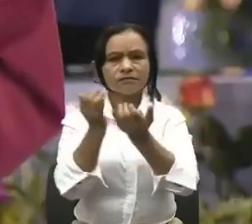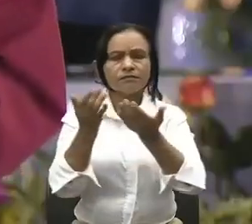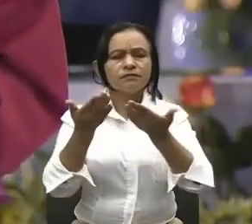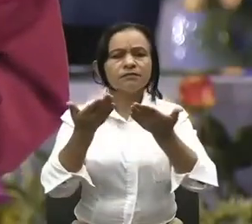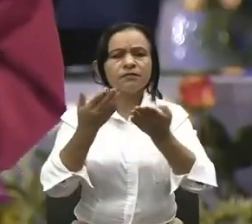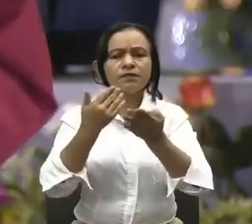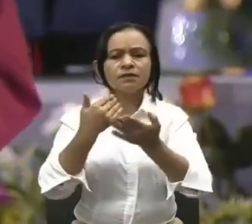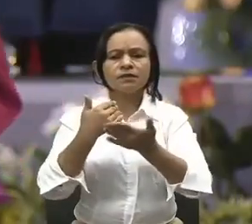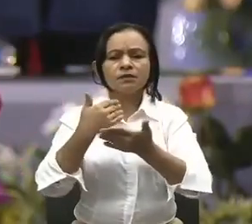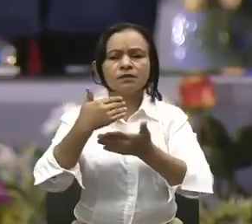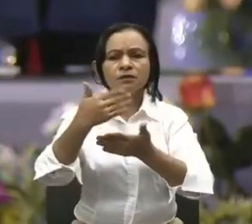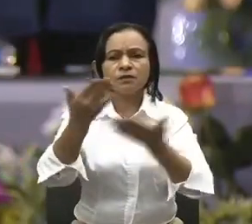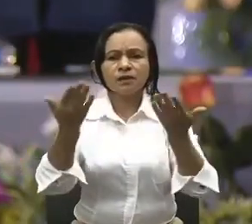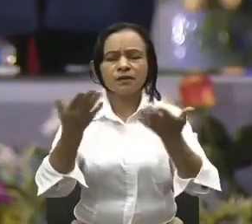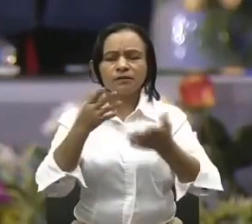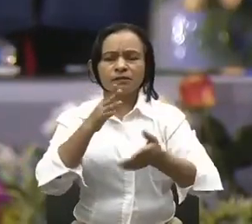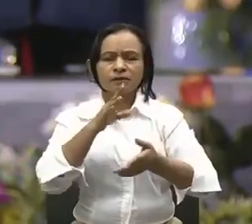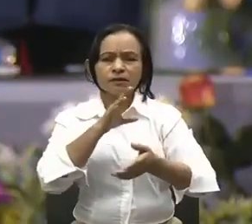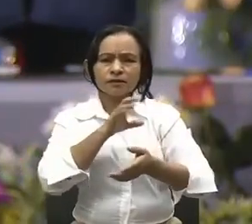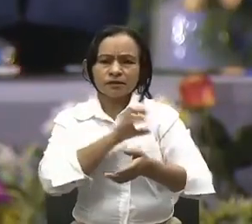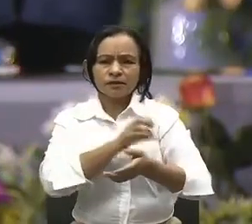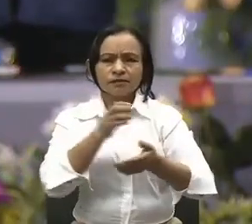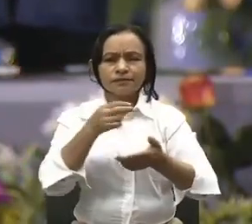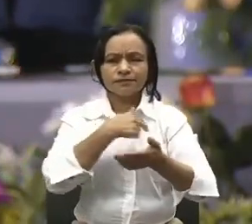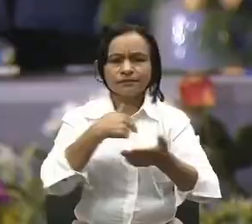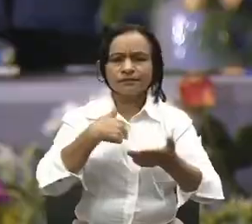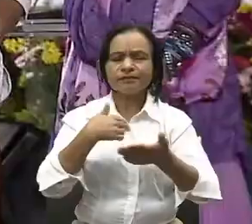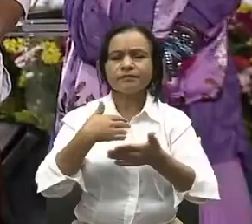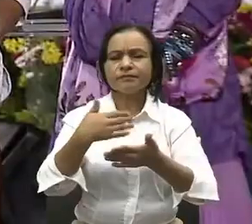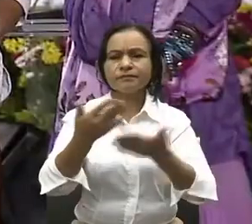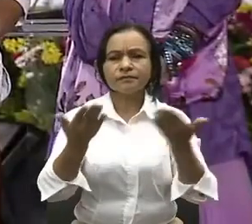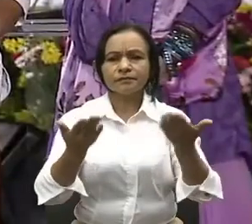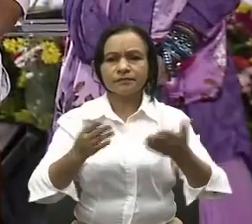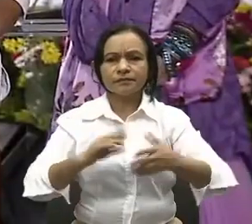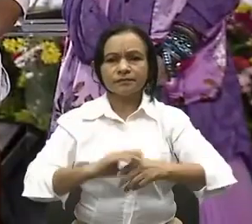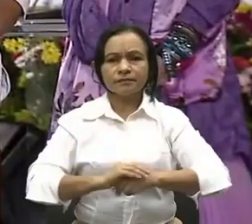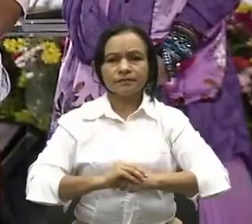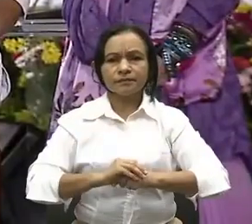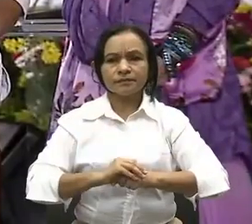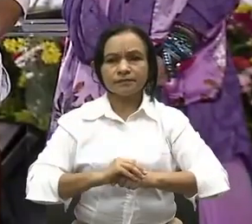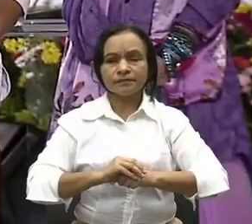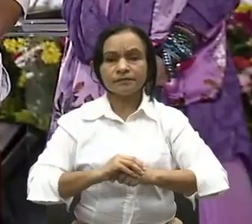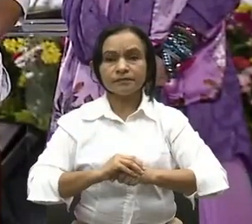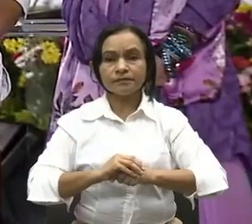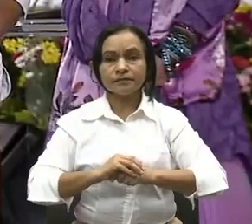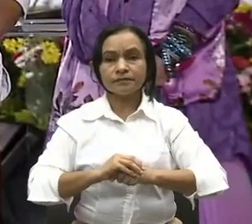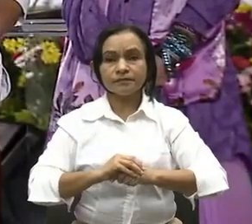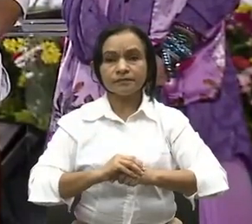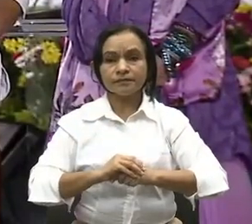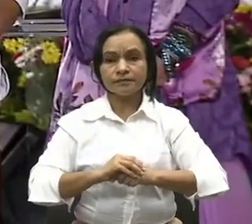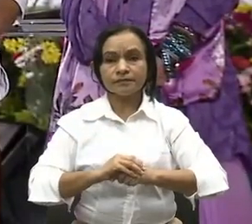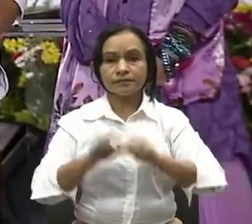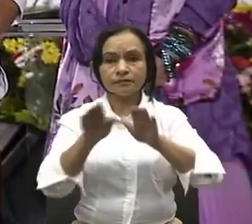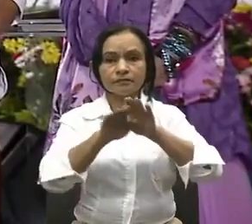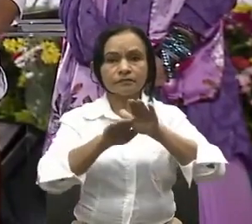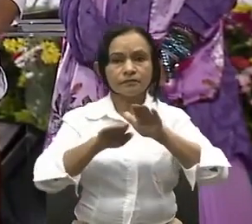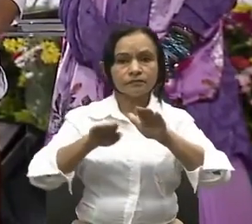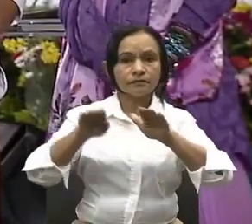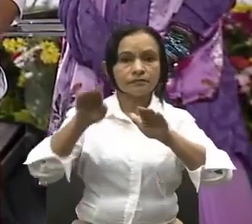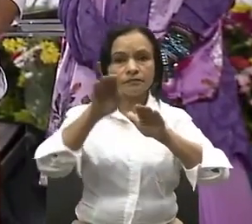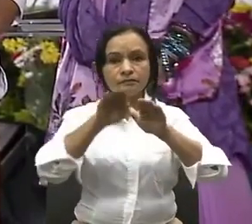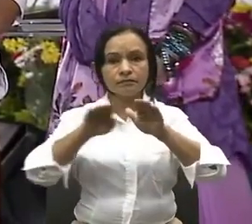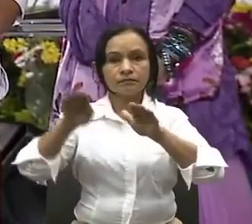¿Cuánto que juró que iba a luchar a favor de los inmigrantes? Y más bien se multiplican